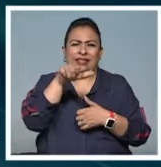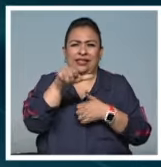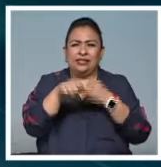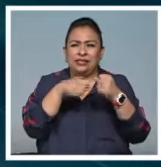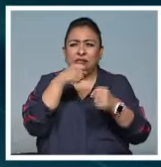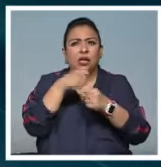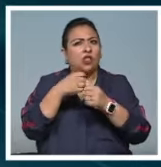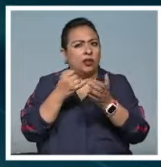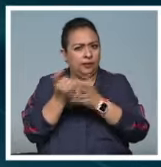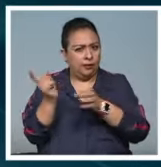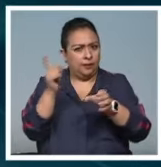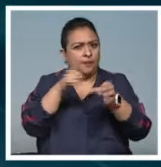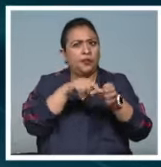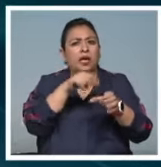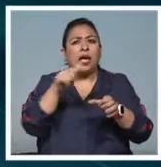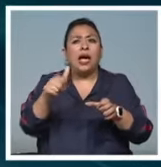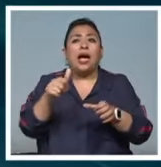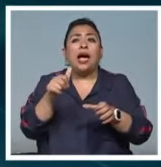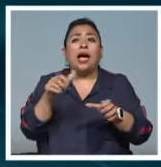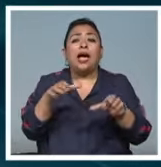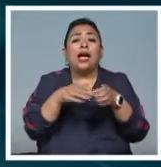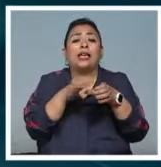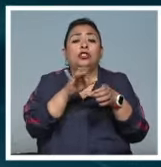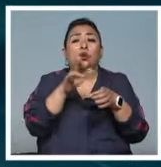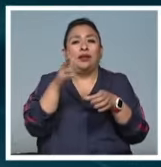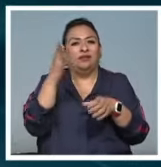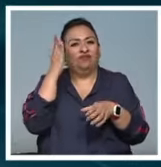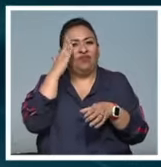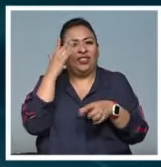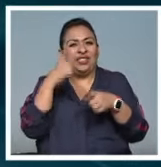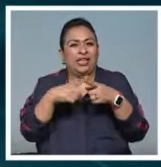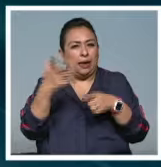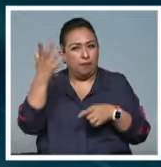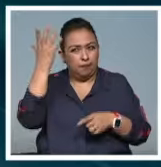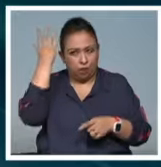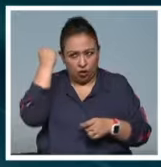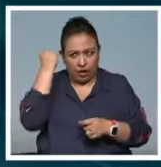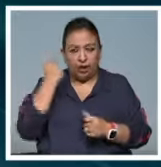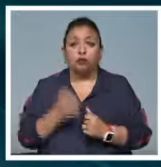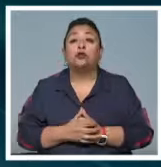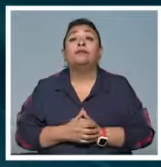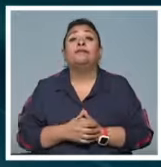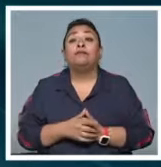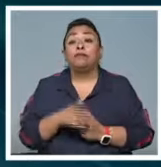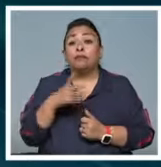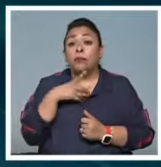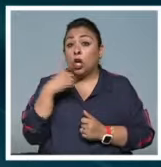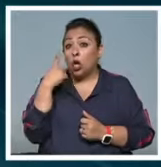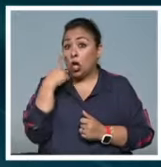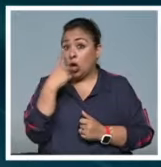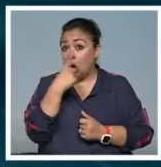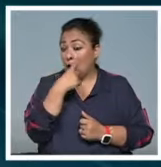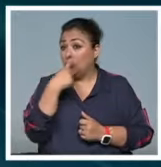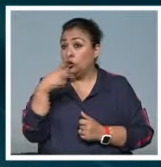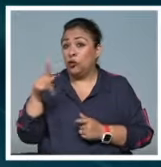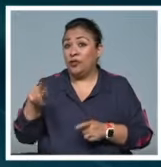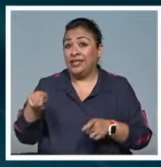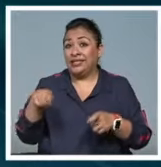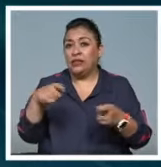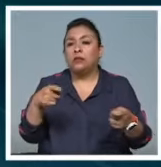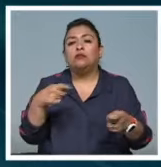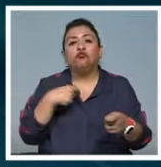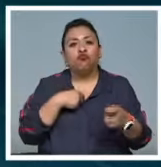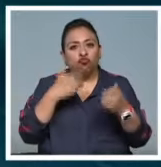años, decide unirse a las fuerzas insurgentes comandadas por José María Morelos. A través de sus ojos y los de sus descendientes,